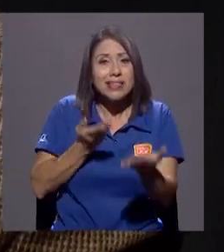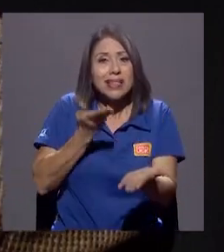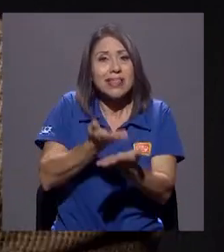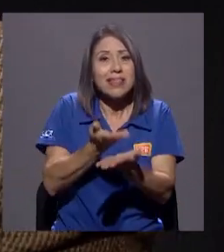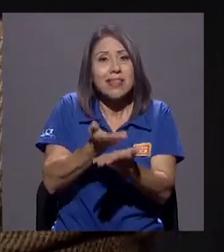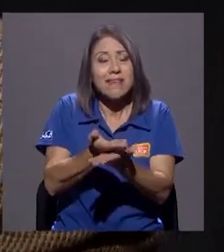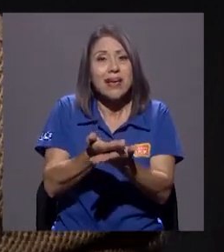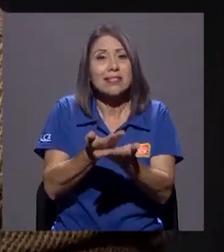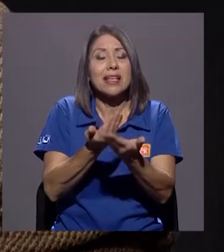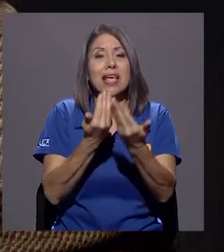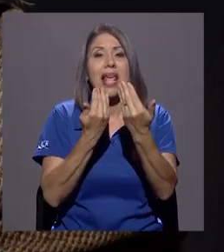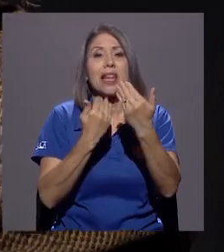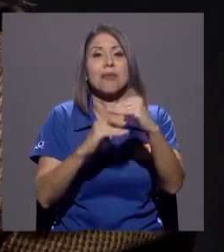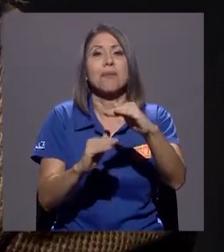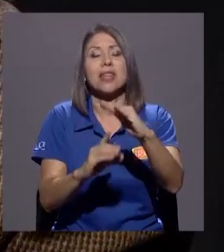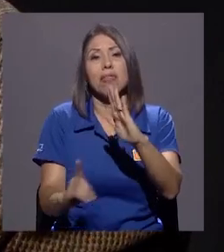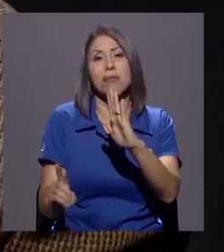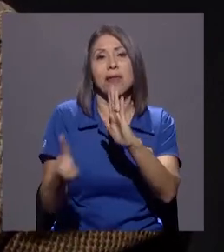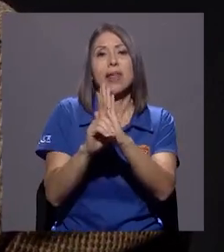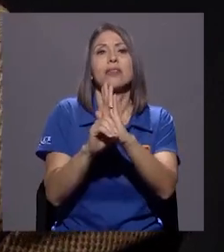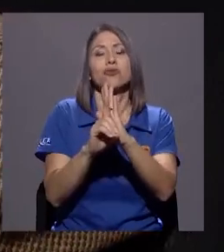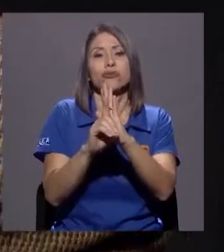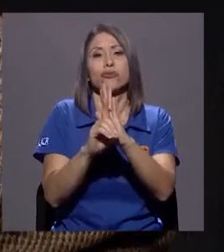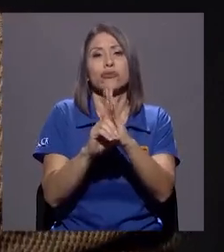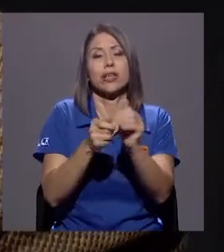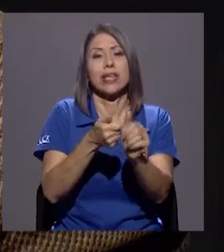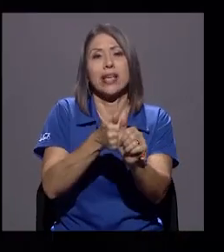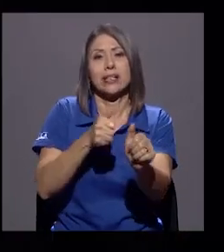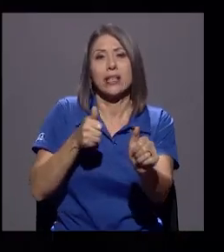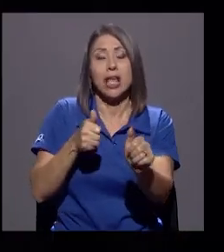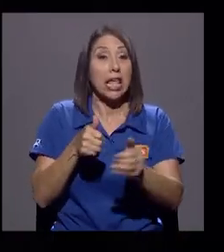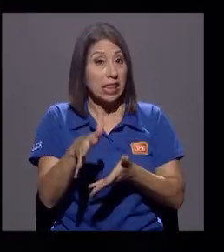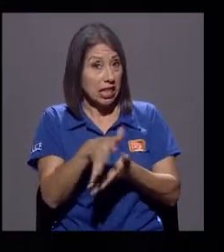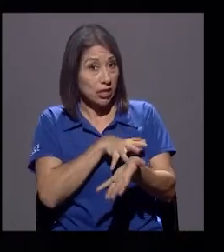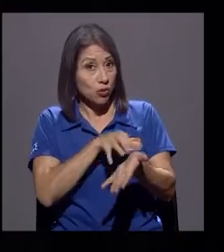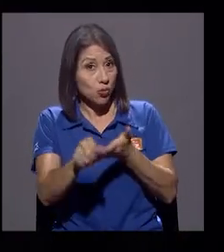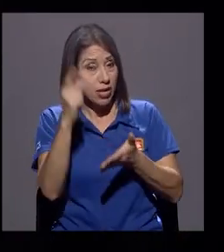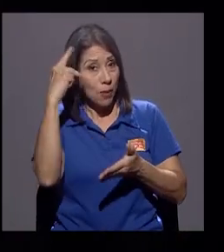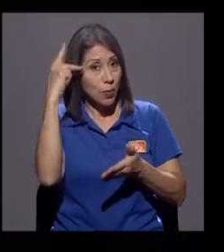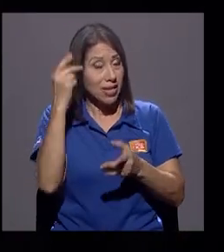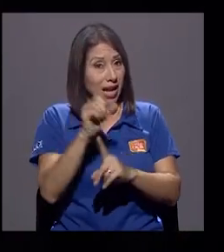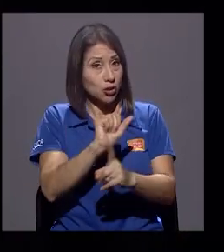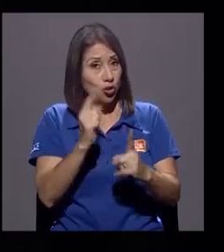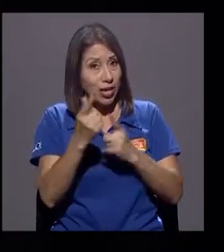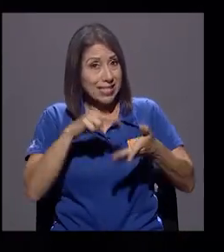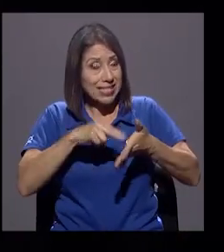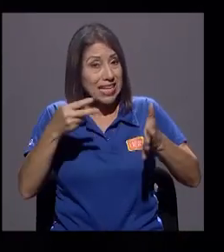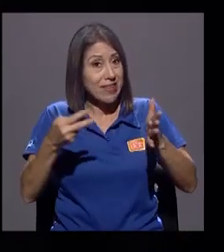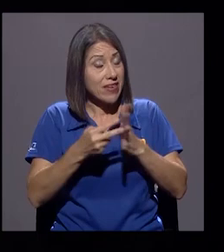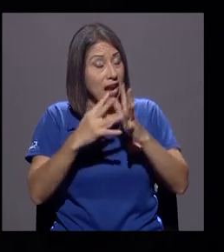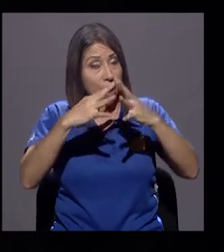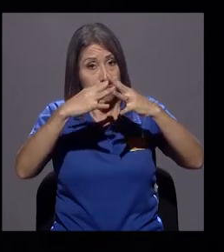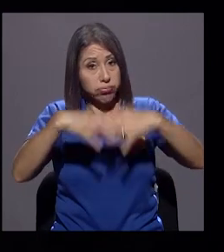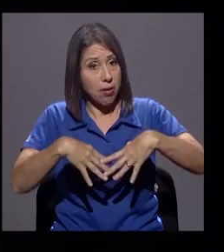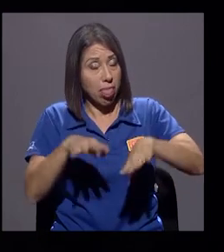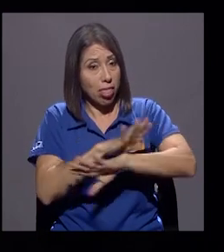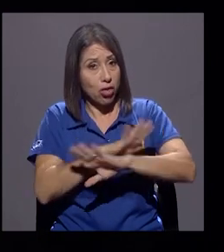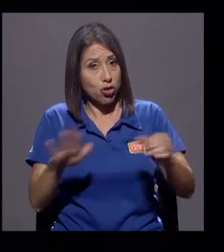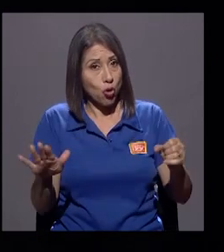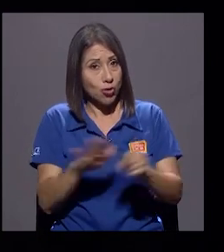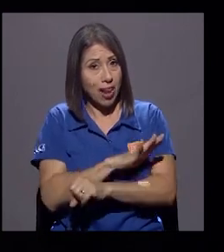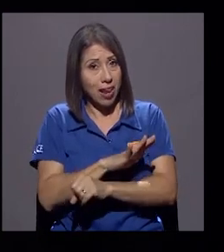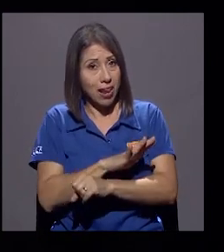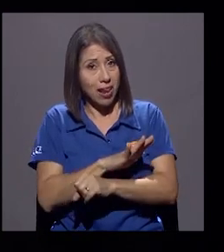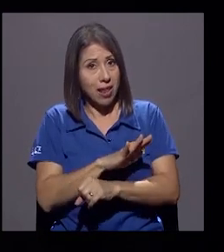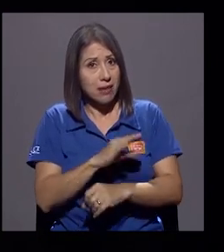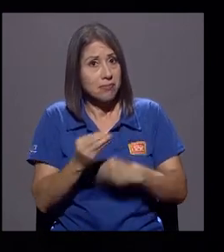derechos y hacen retroceder y destruir la política social es mirarnos al colapso total con sergio